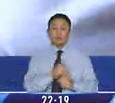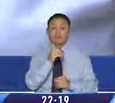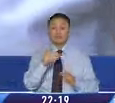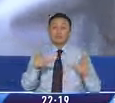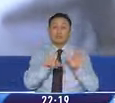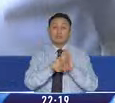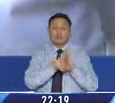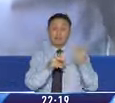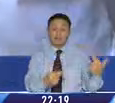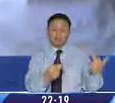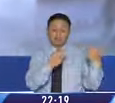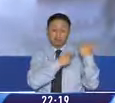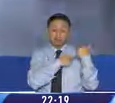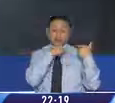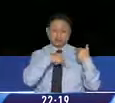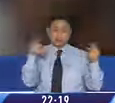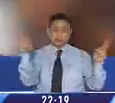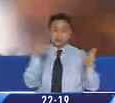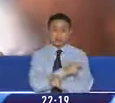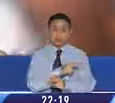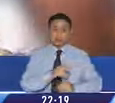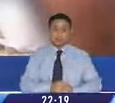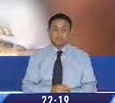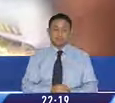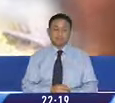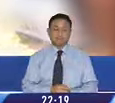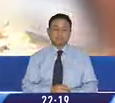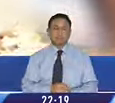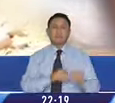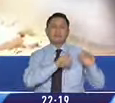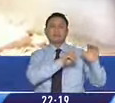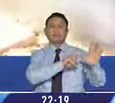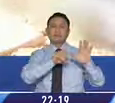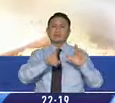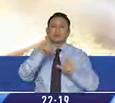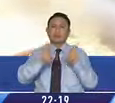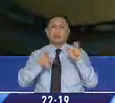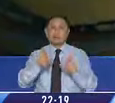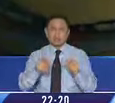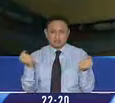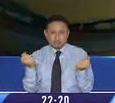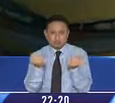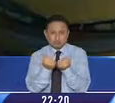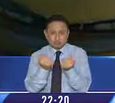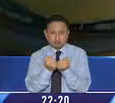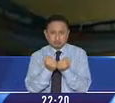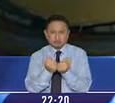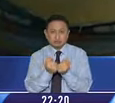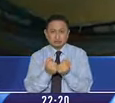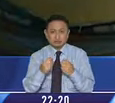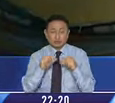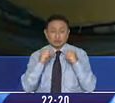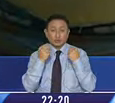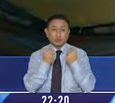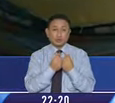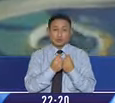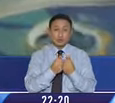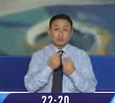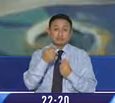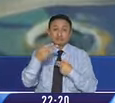de las agencias, procedimos a la respectiva clausura. Eran más de 66 hacinados. Estaban por grupos en